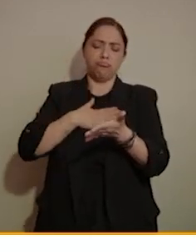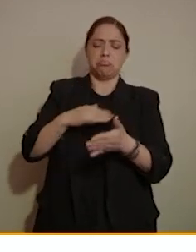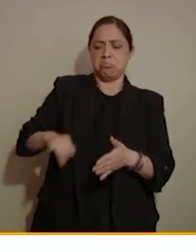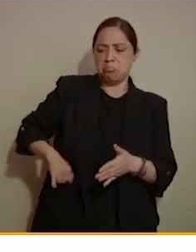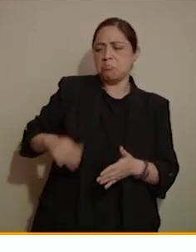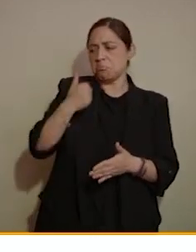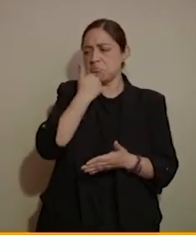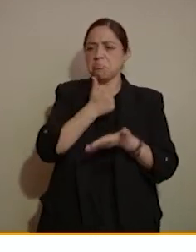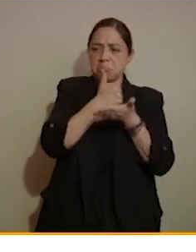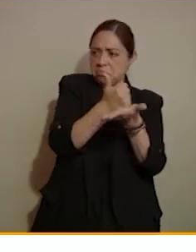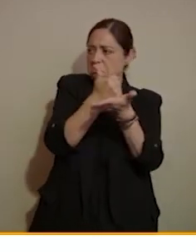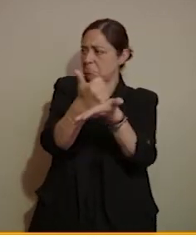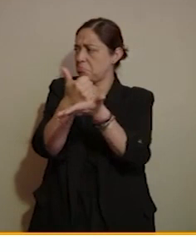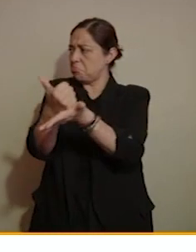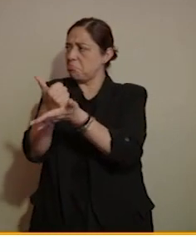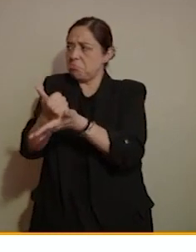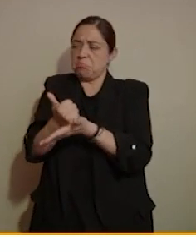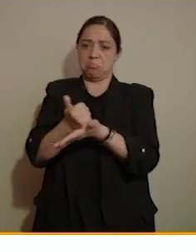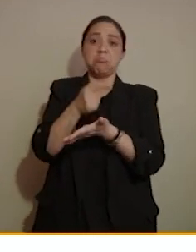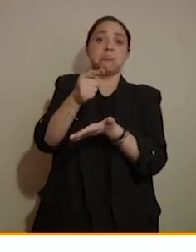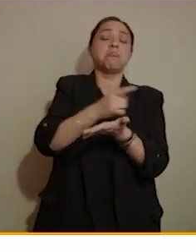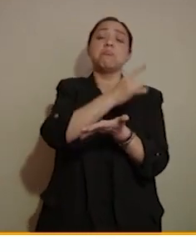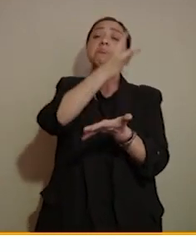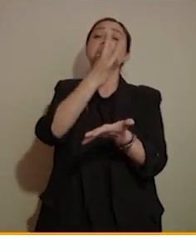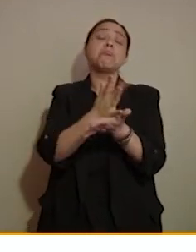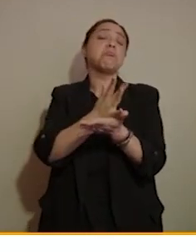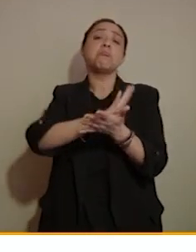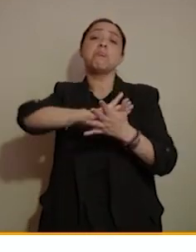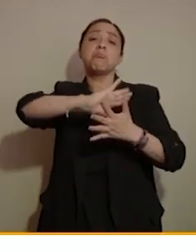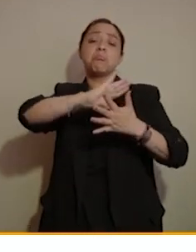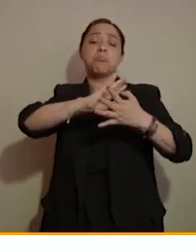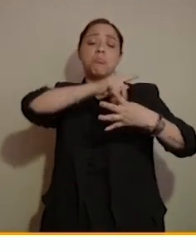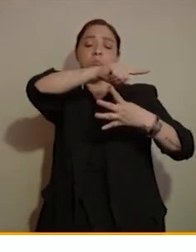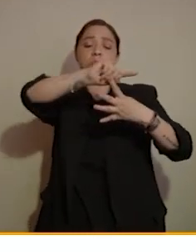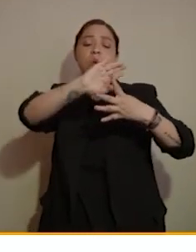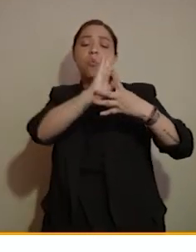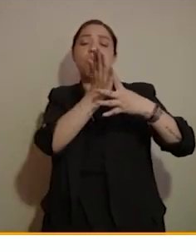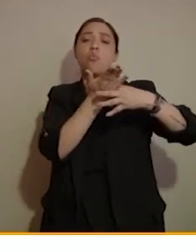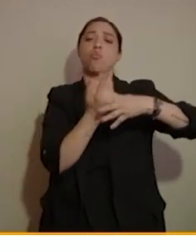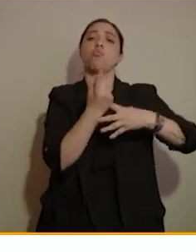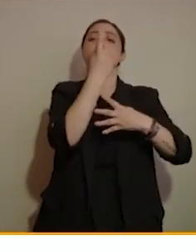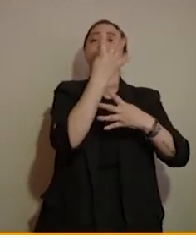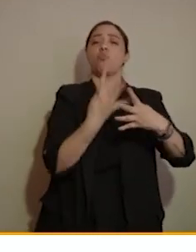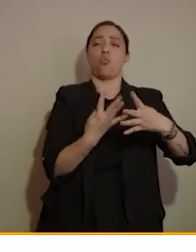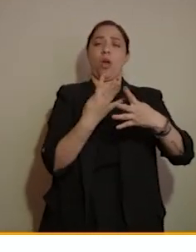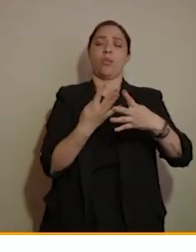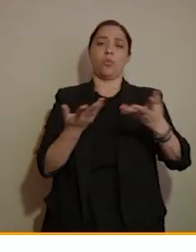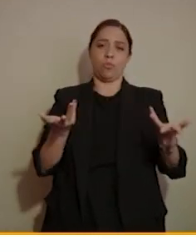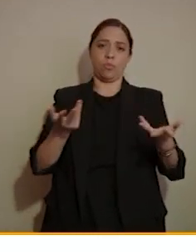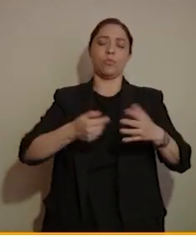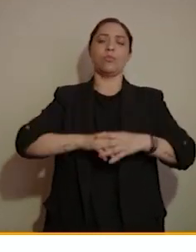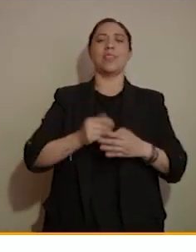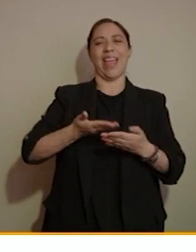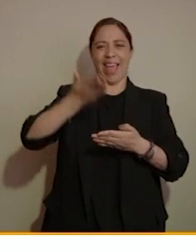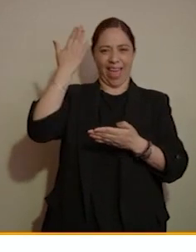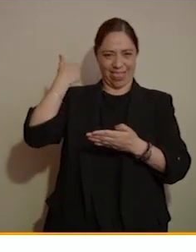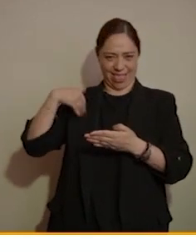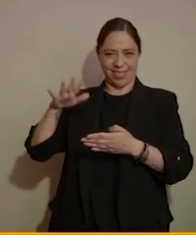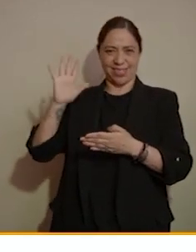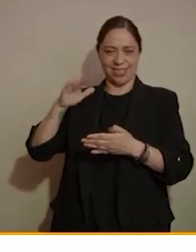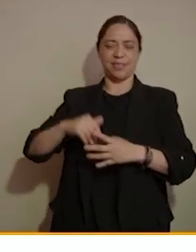caso únicamente de la cuarta parte de generaciones más antiguas. Entonces es